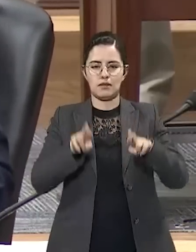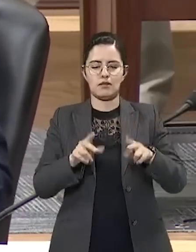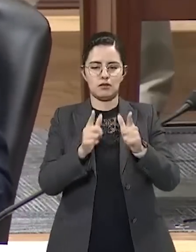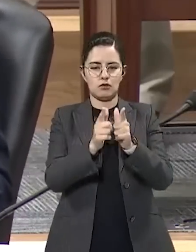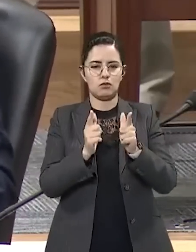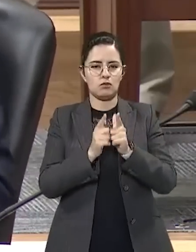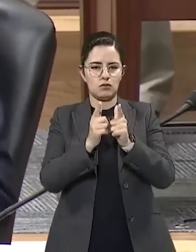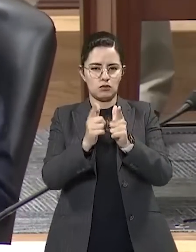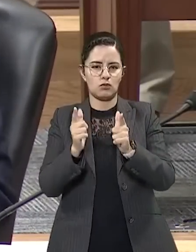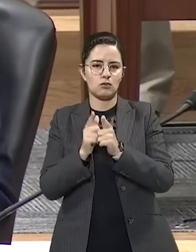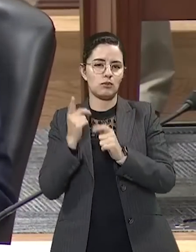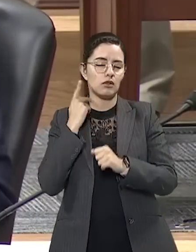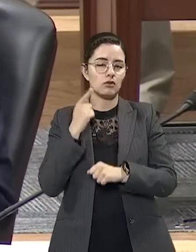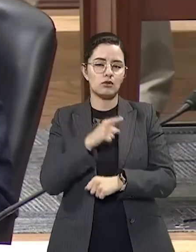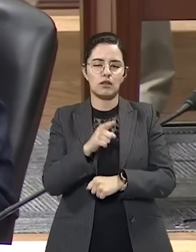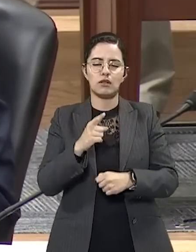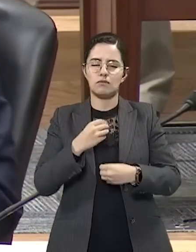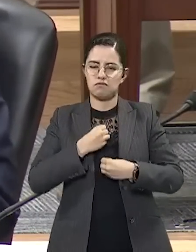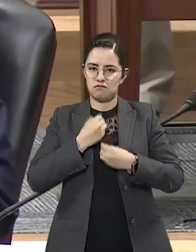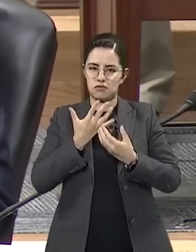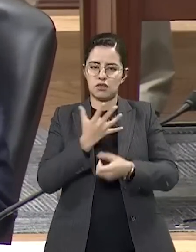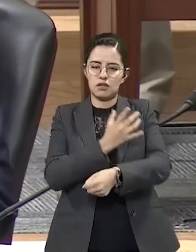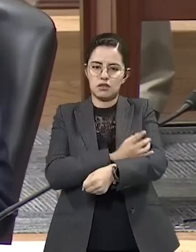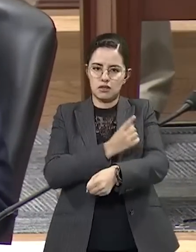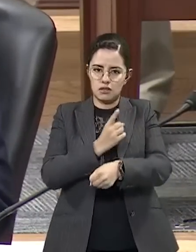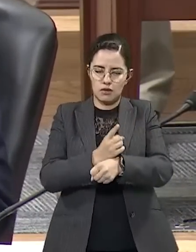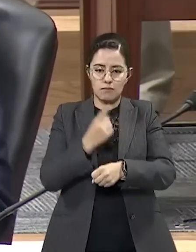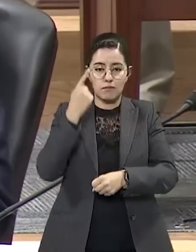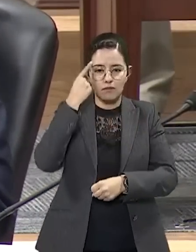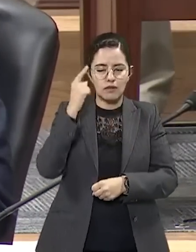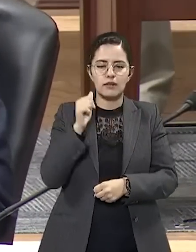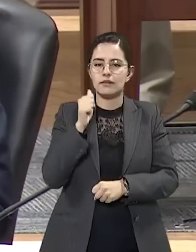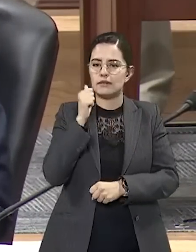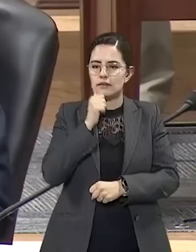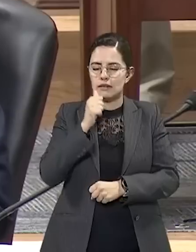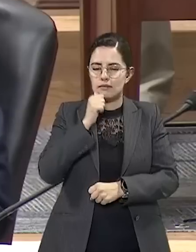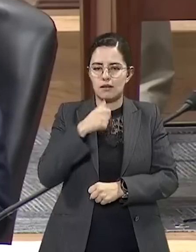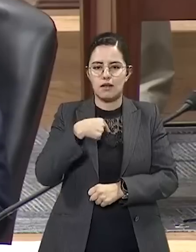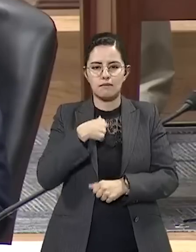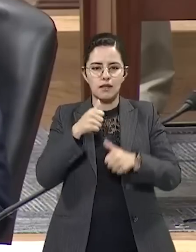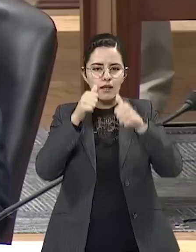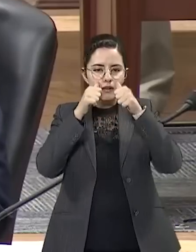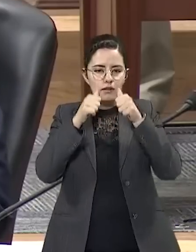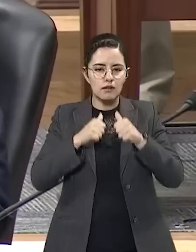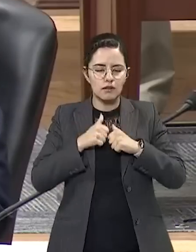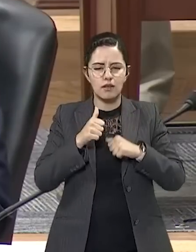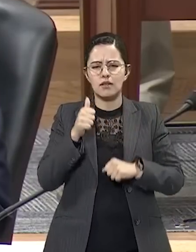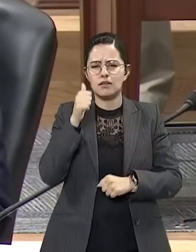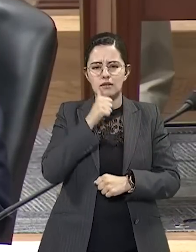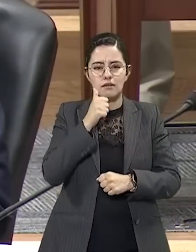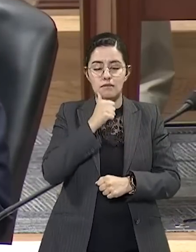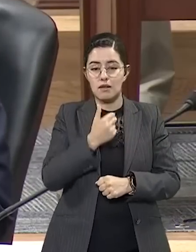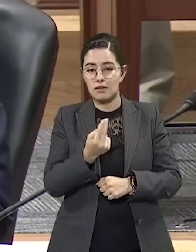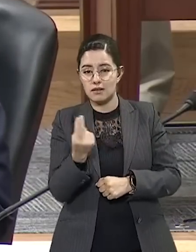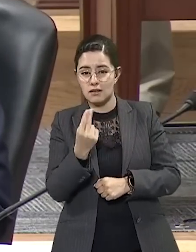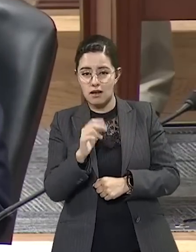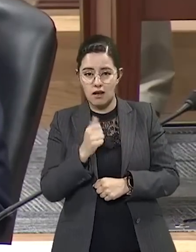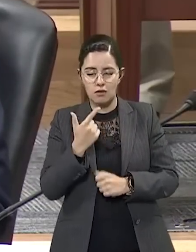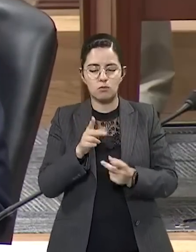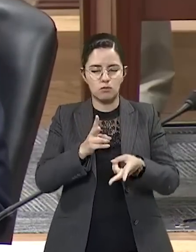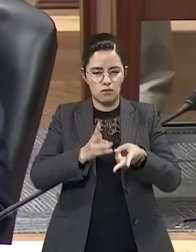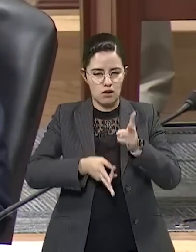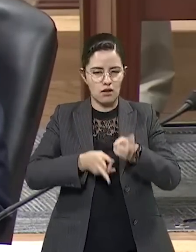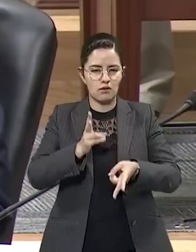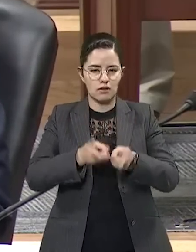para acometer los asuntos y la oportunidad que siempre me brindaron de poder hablar cada vez que era necesario para solventar